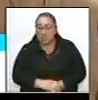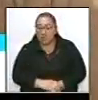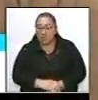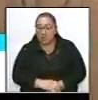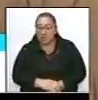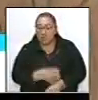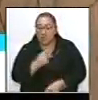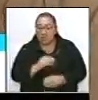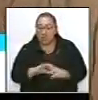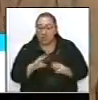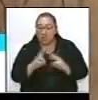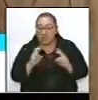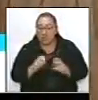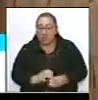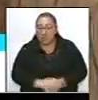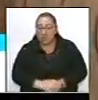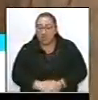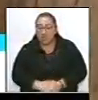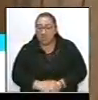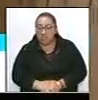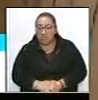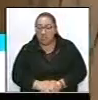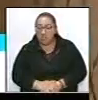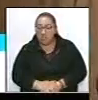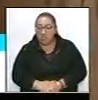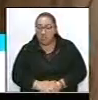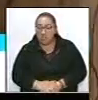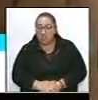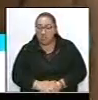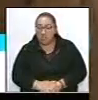digamos, dispersas, ¿no? Pero no hay una ley